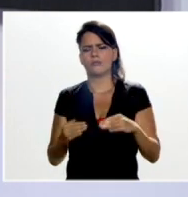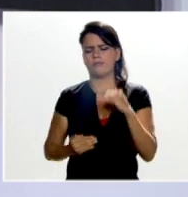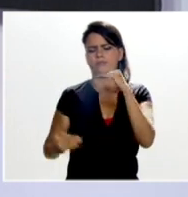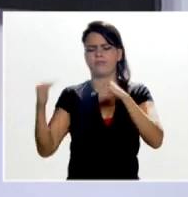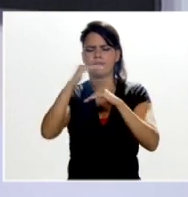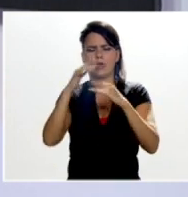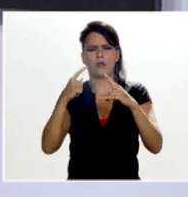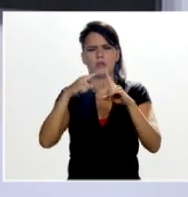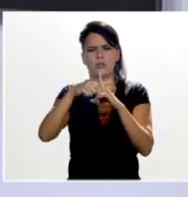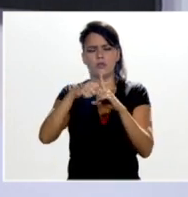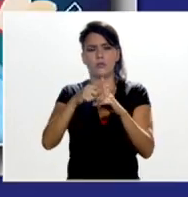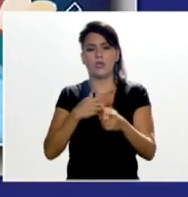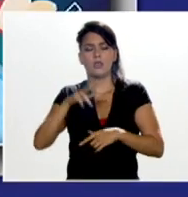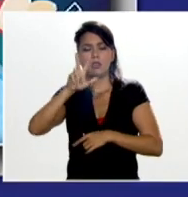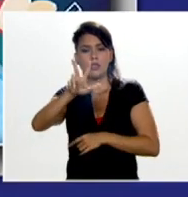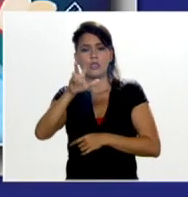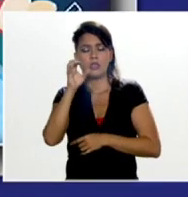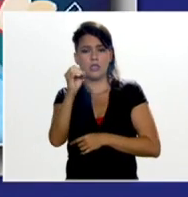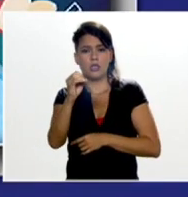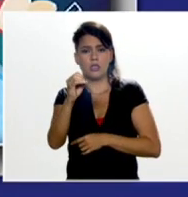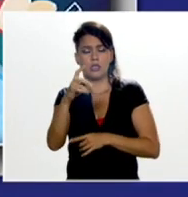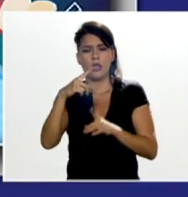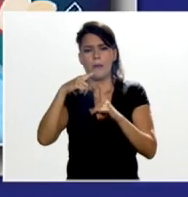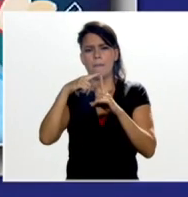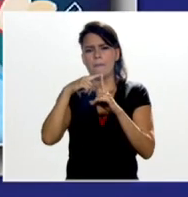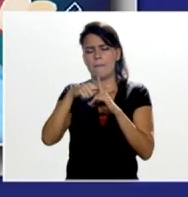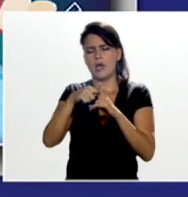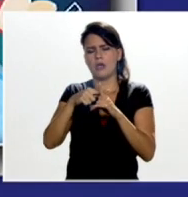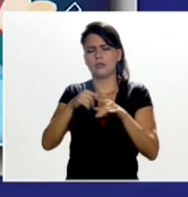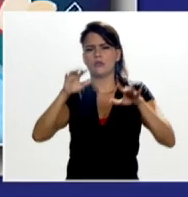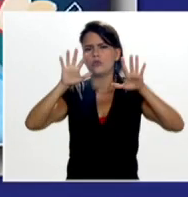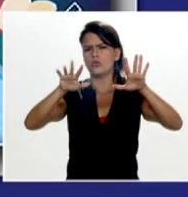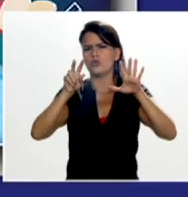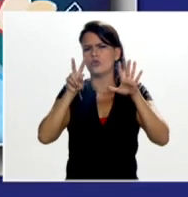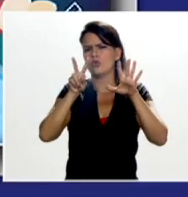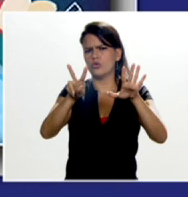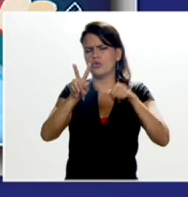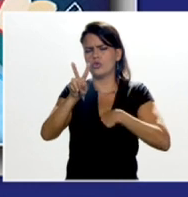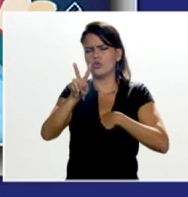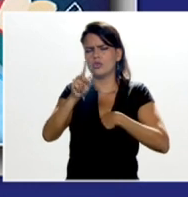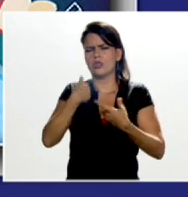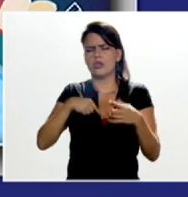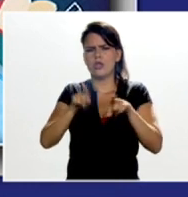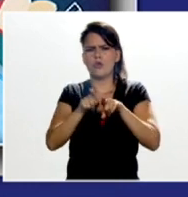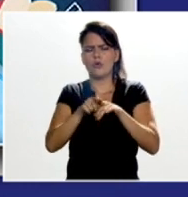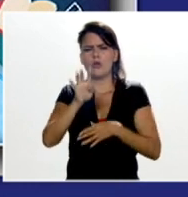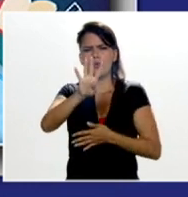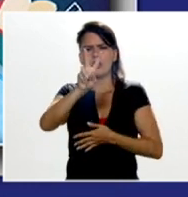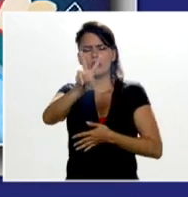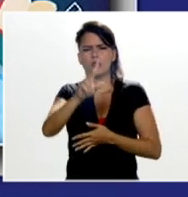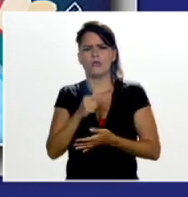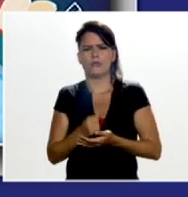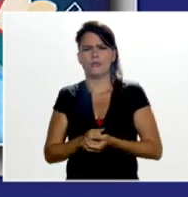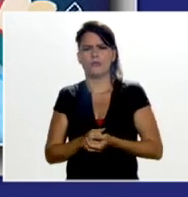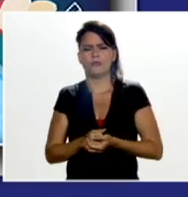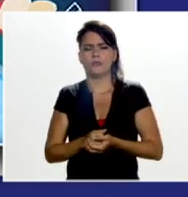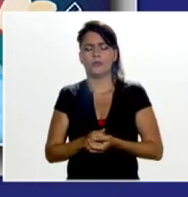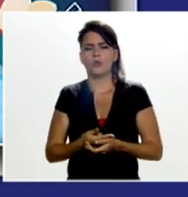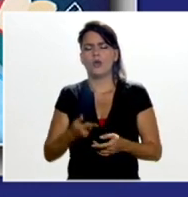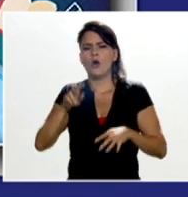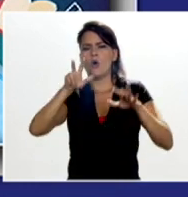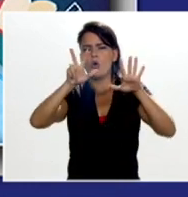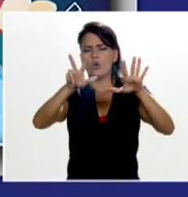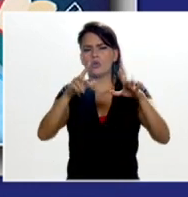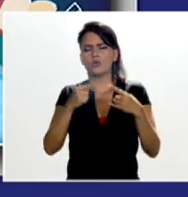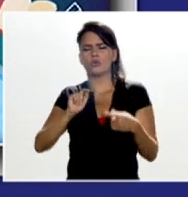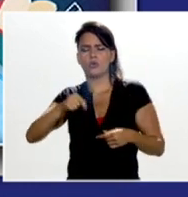exponentes. 30 más 12 da 42, para un resultado de 8,4 por